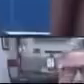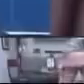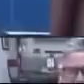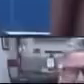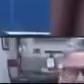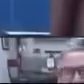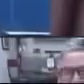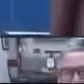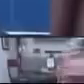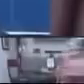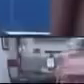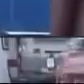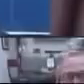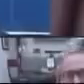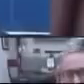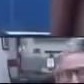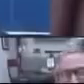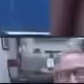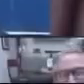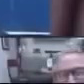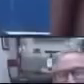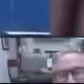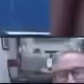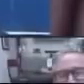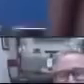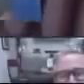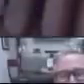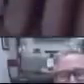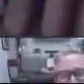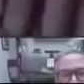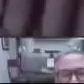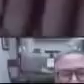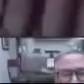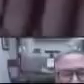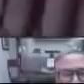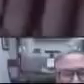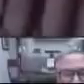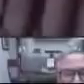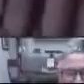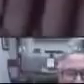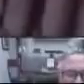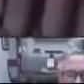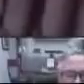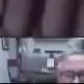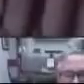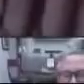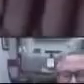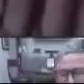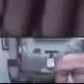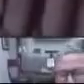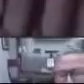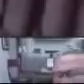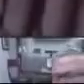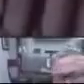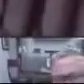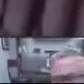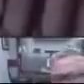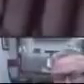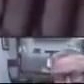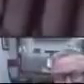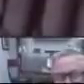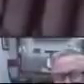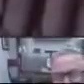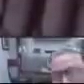aunque voy usted tiene que ser propositivo yo no puedo ser importante comparándome con alfonso es la lección